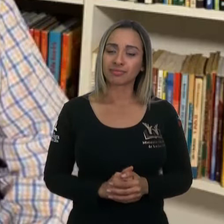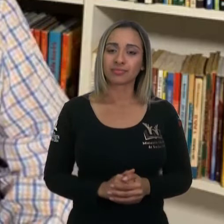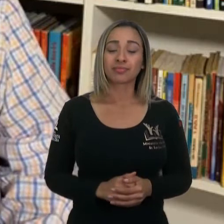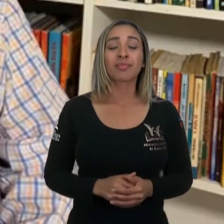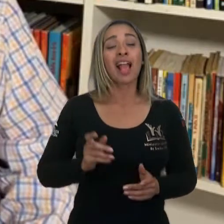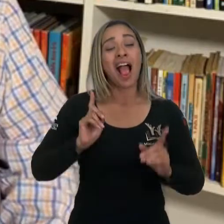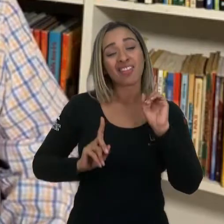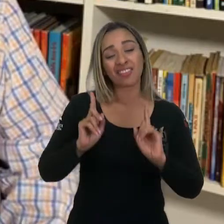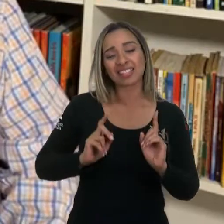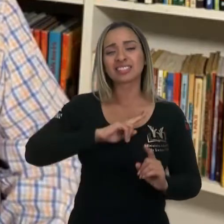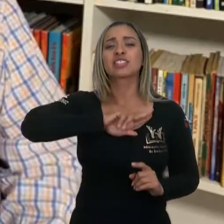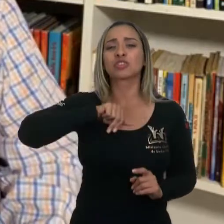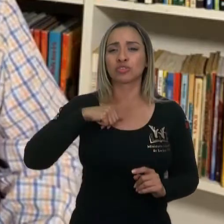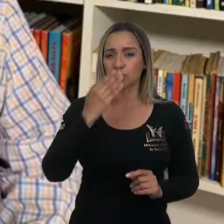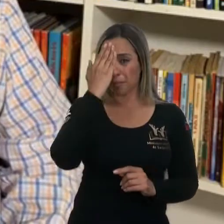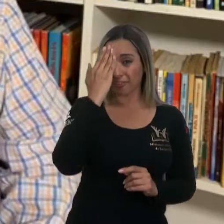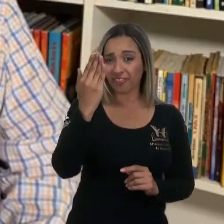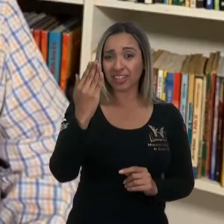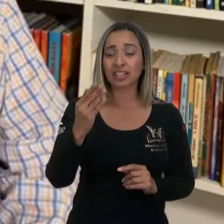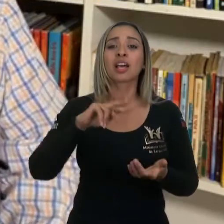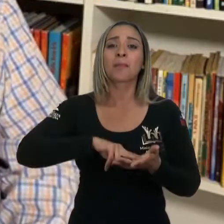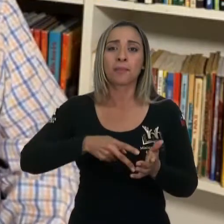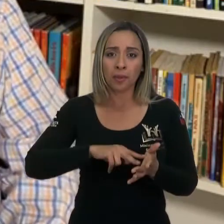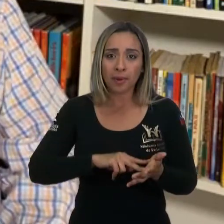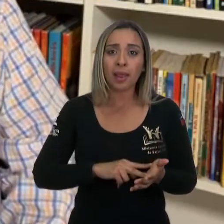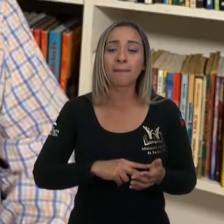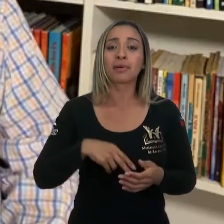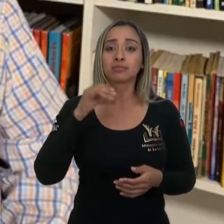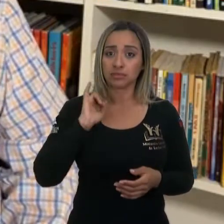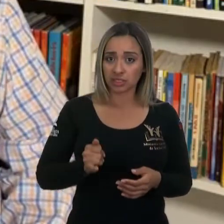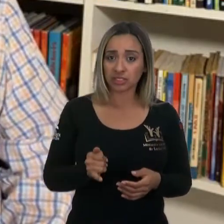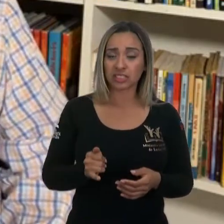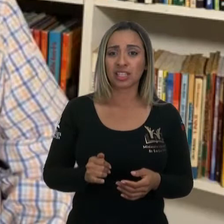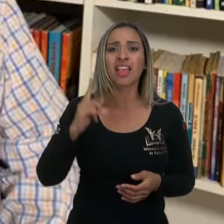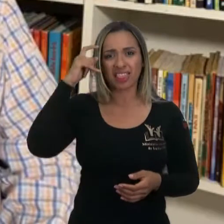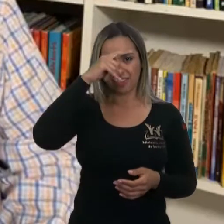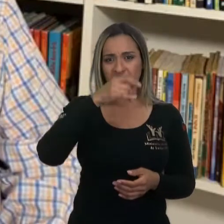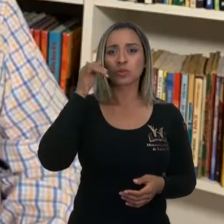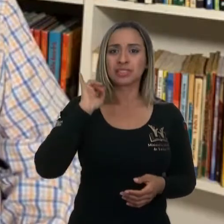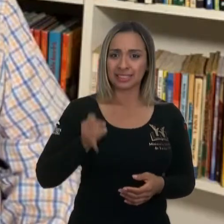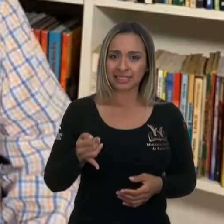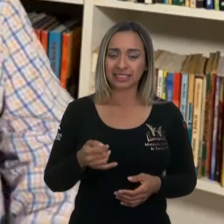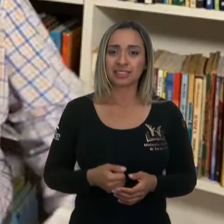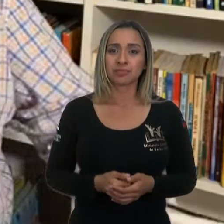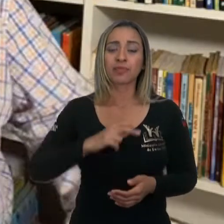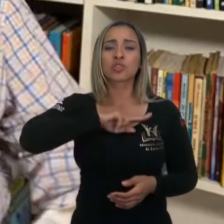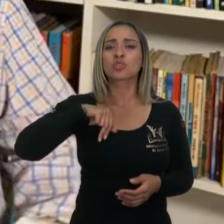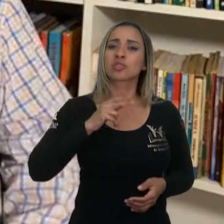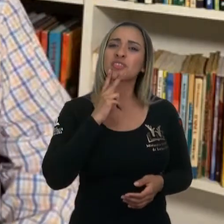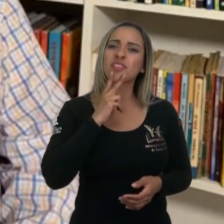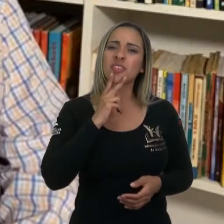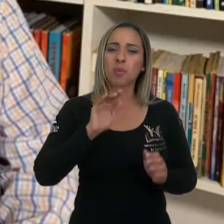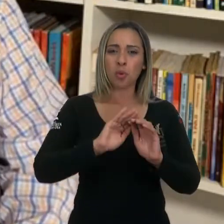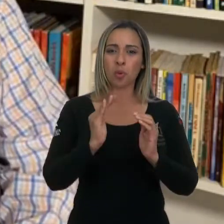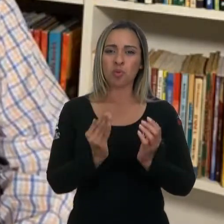a veces enfrentaremos el dolor, las dificultades, la enfermedad. Vivimos en un mundo